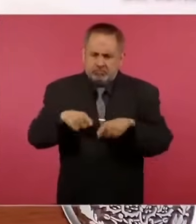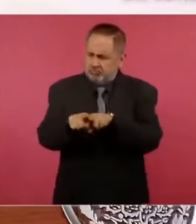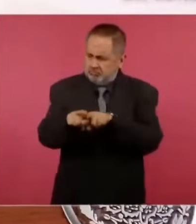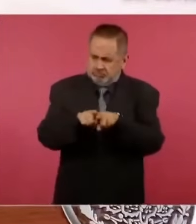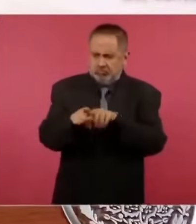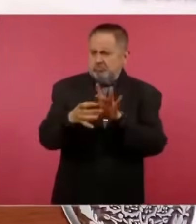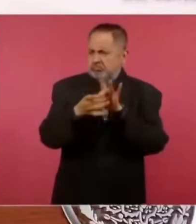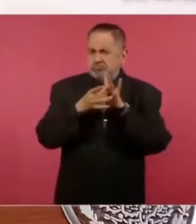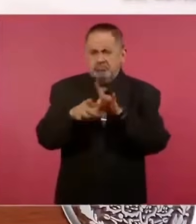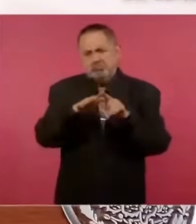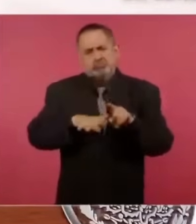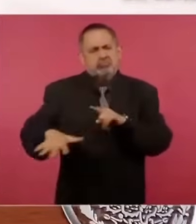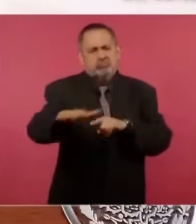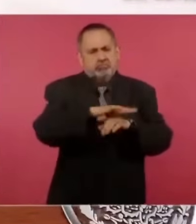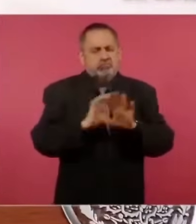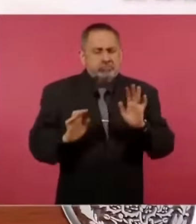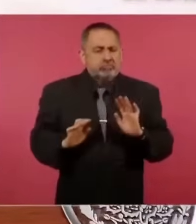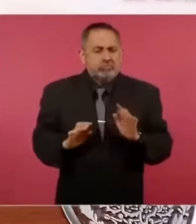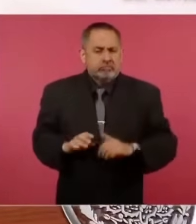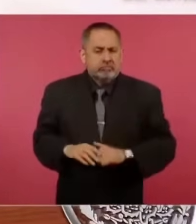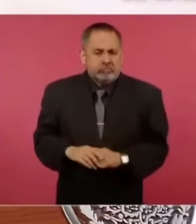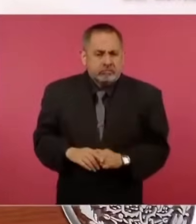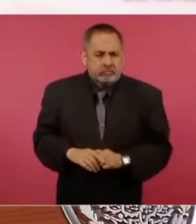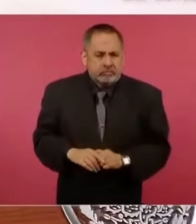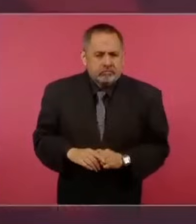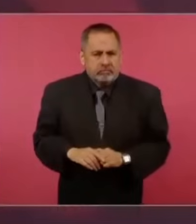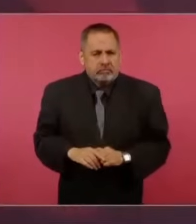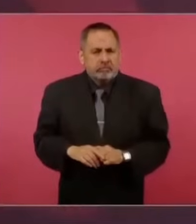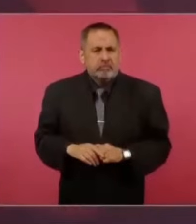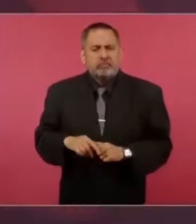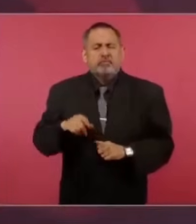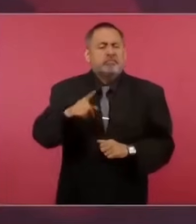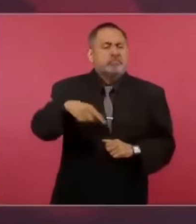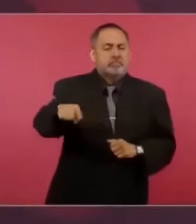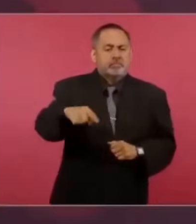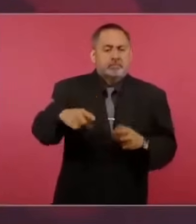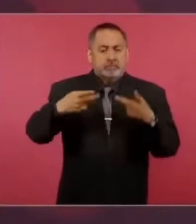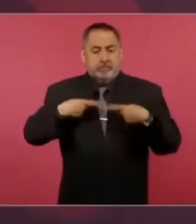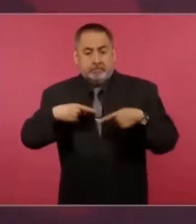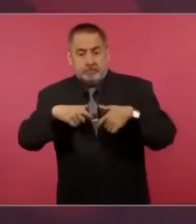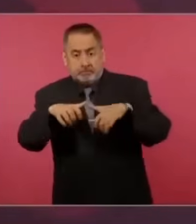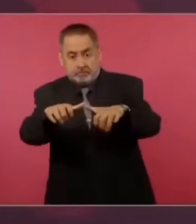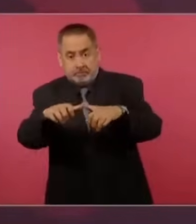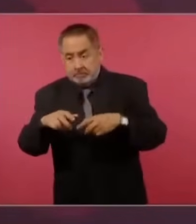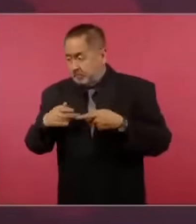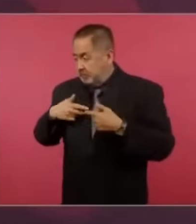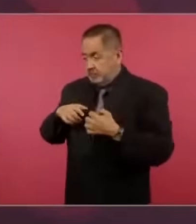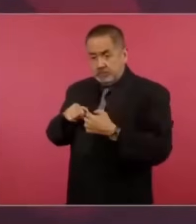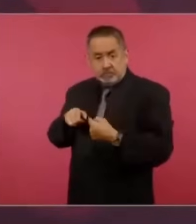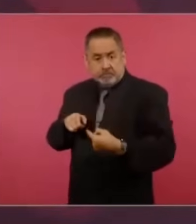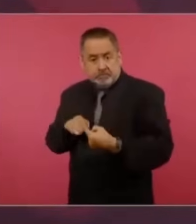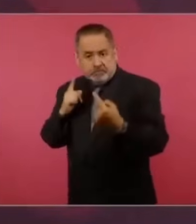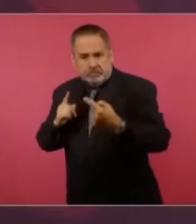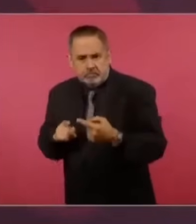hermanos. Esto no es un asunto de diferencias con el pueblo de Ecuador,